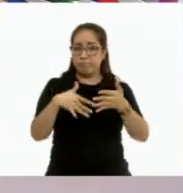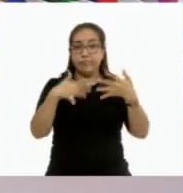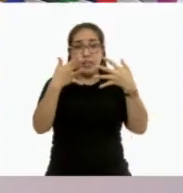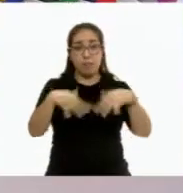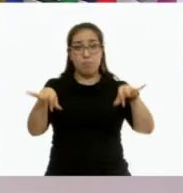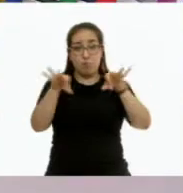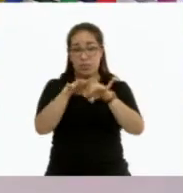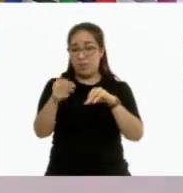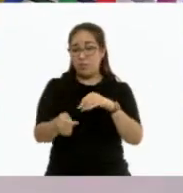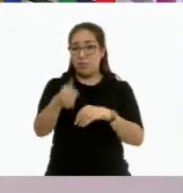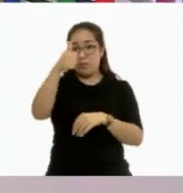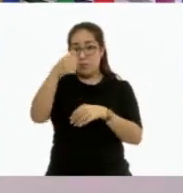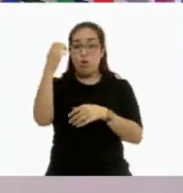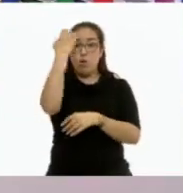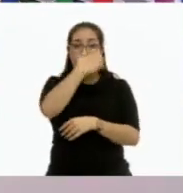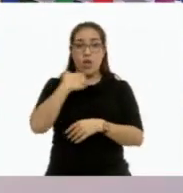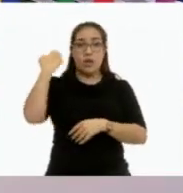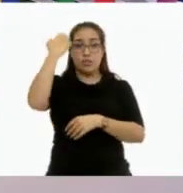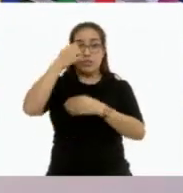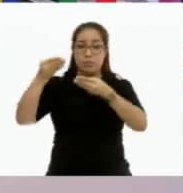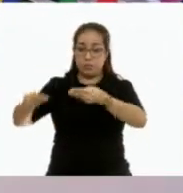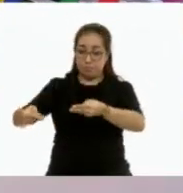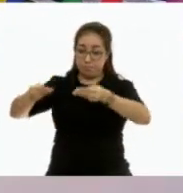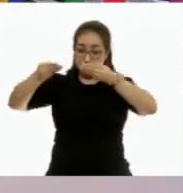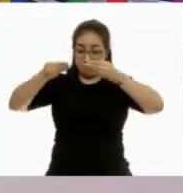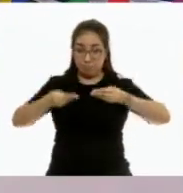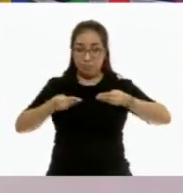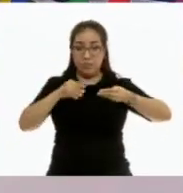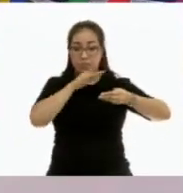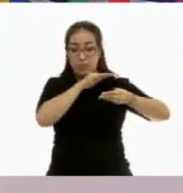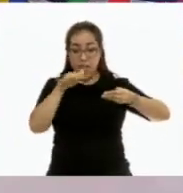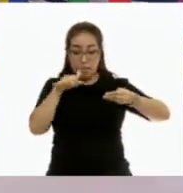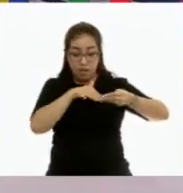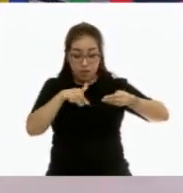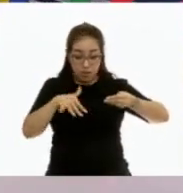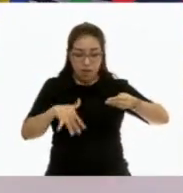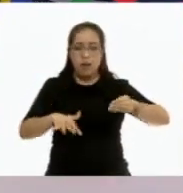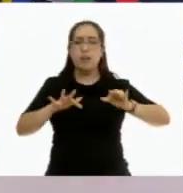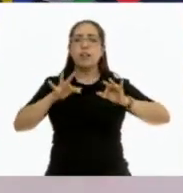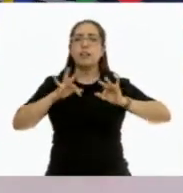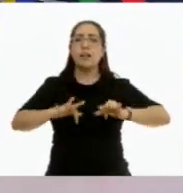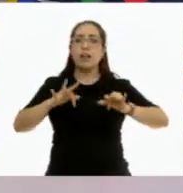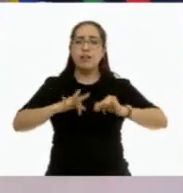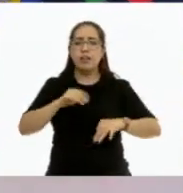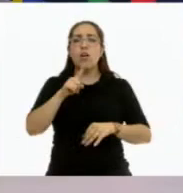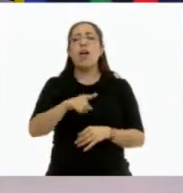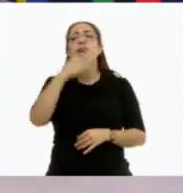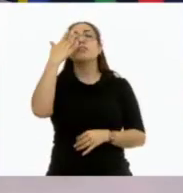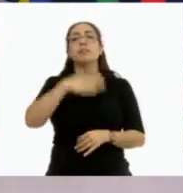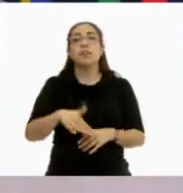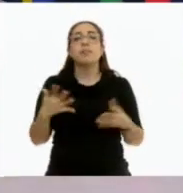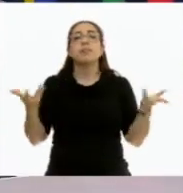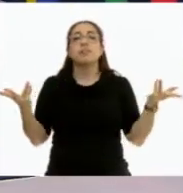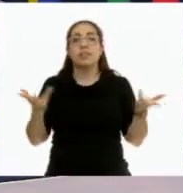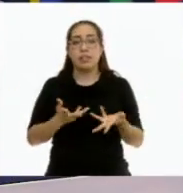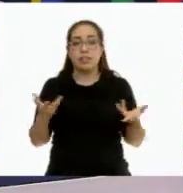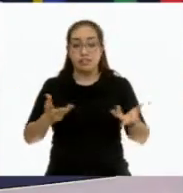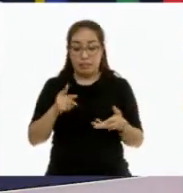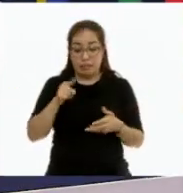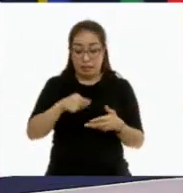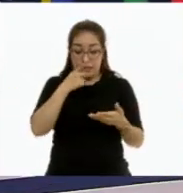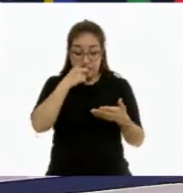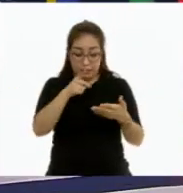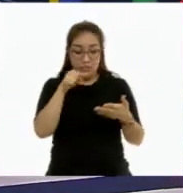examen, puedas leer las instrucciones y sepas lo que vas a hacer. Si te están indicando que tienes